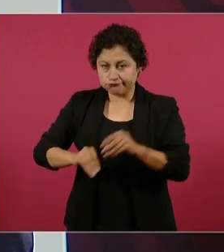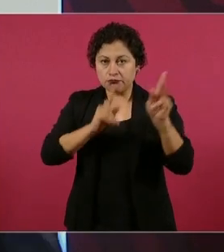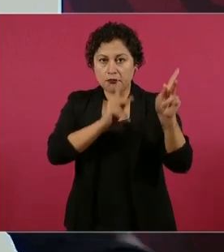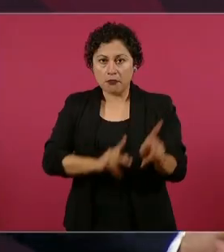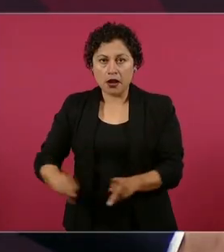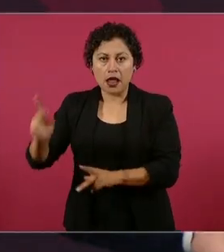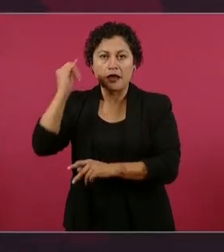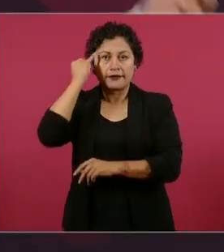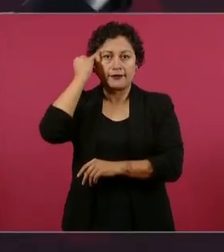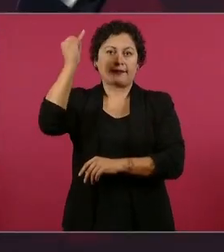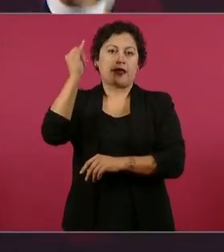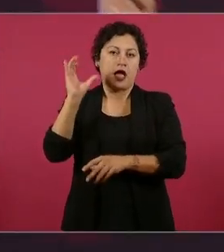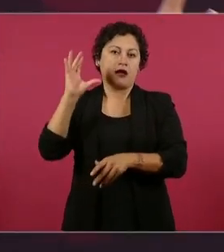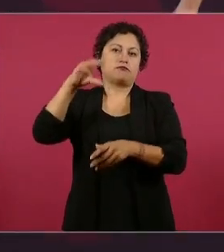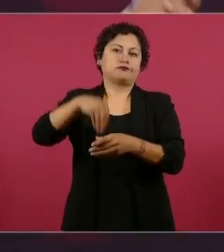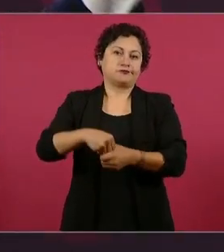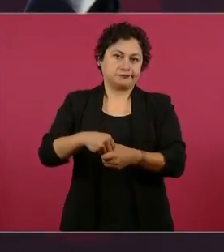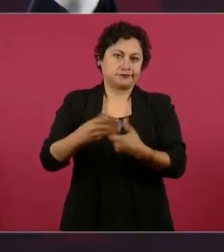a partir